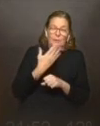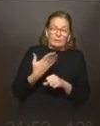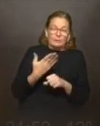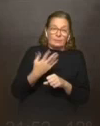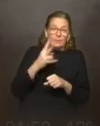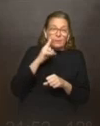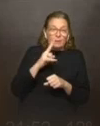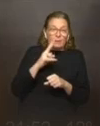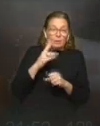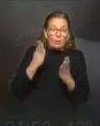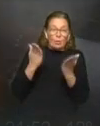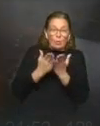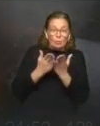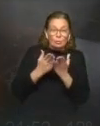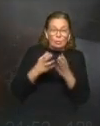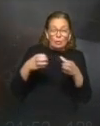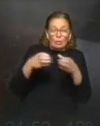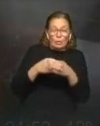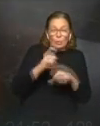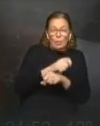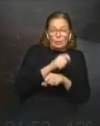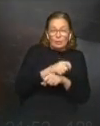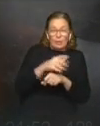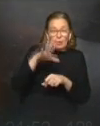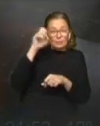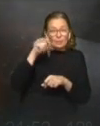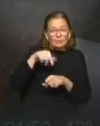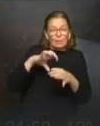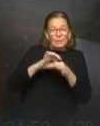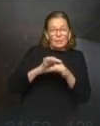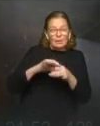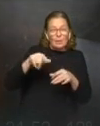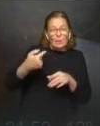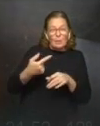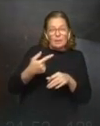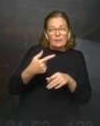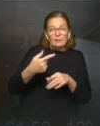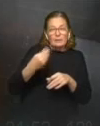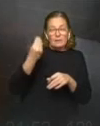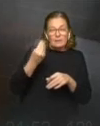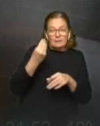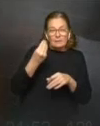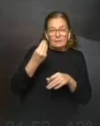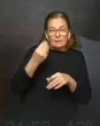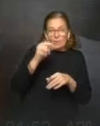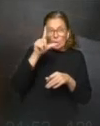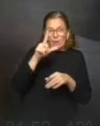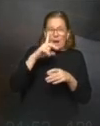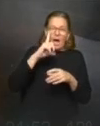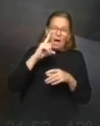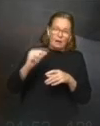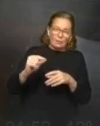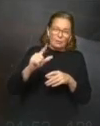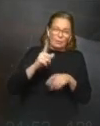Estaremos evaluando junto con el equipo jurídico. Recordemos que esto pasó el miércoles, luego tuvimos un fin de semana largo en el cual estamos ahora. No hemos